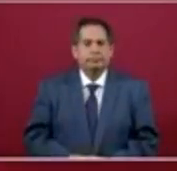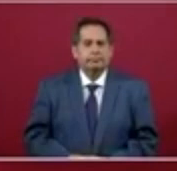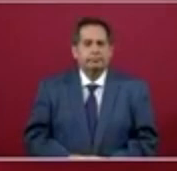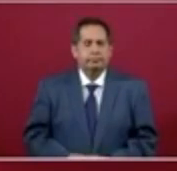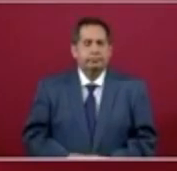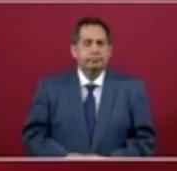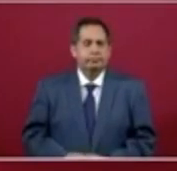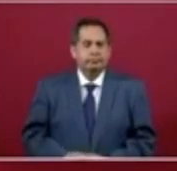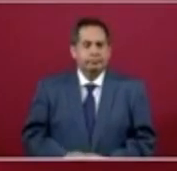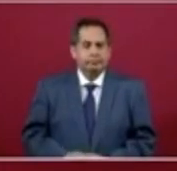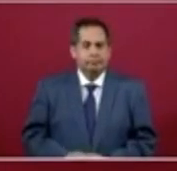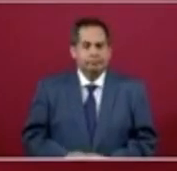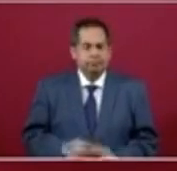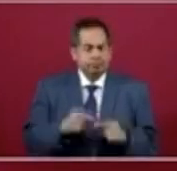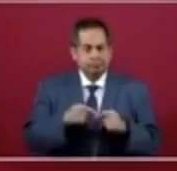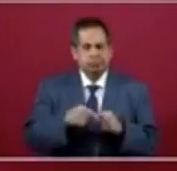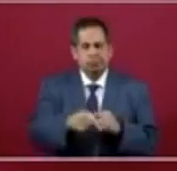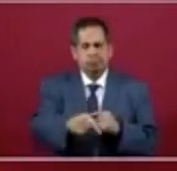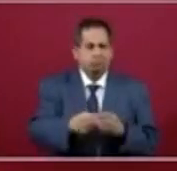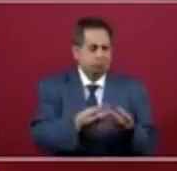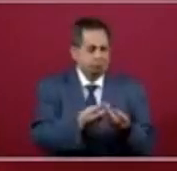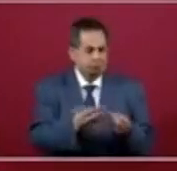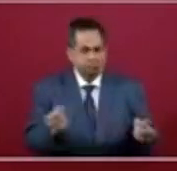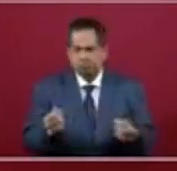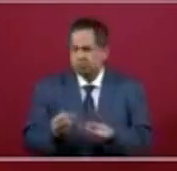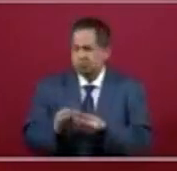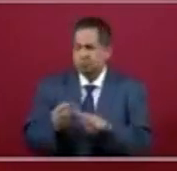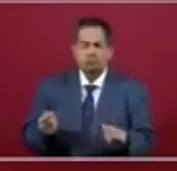Están en vías de solución